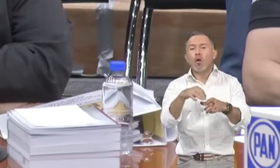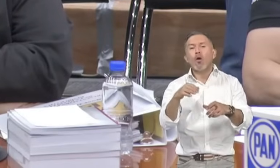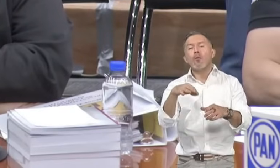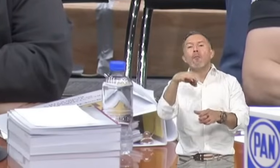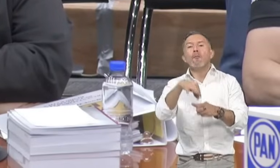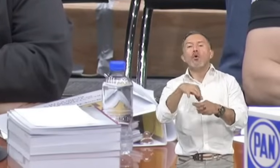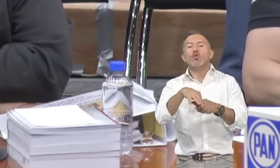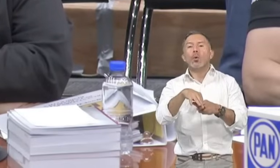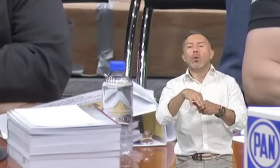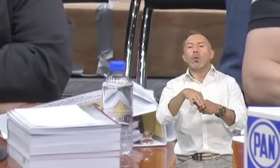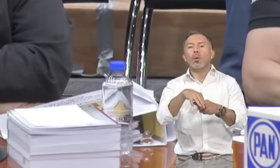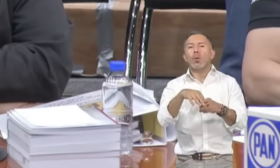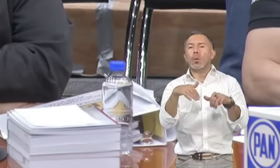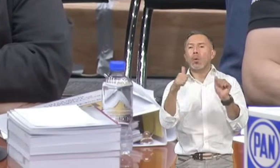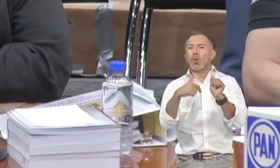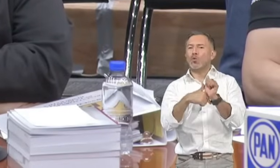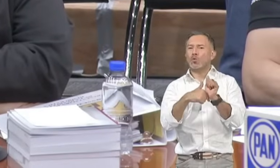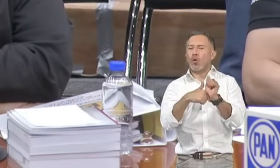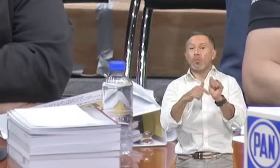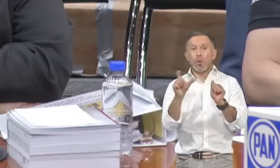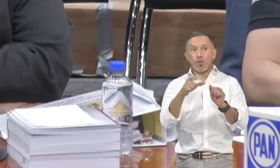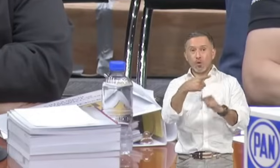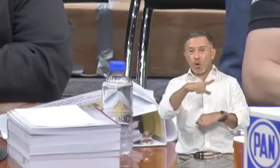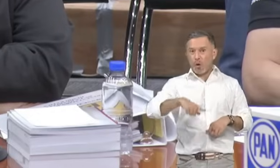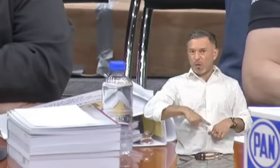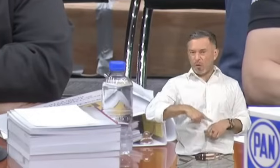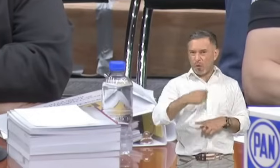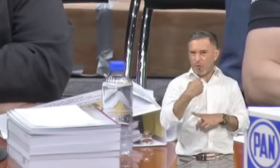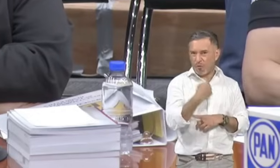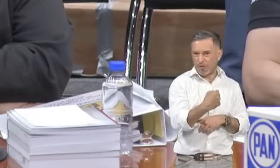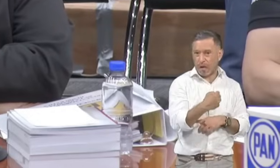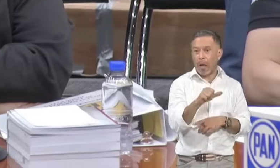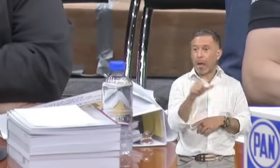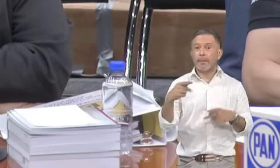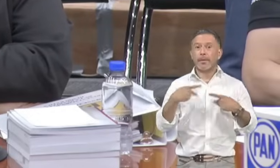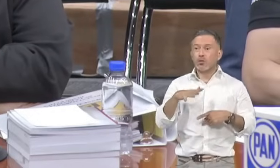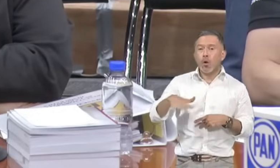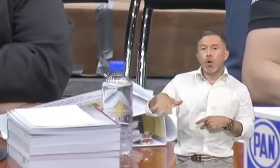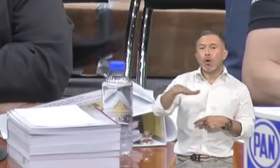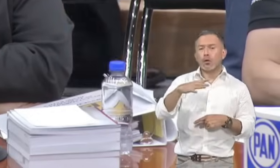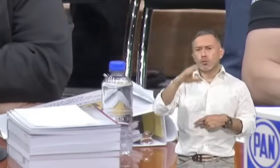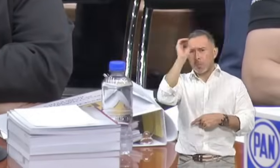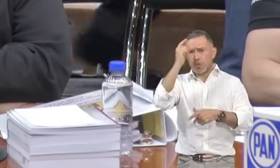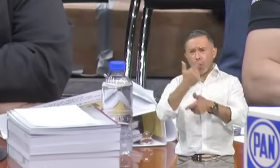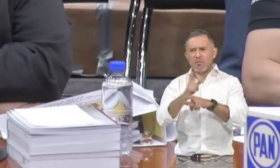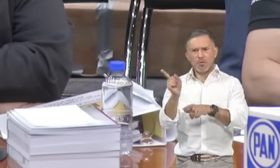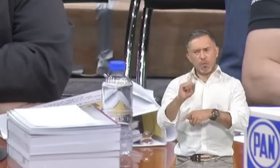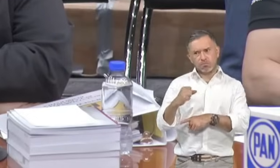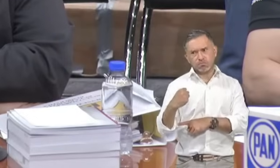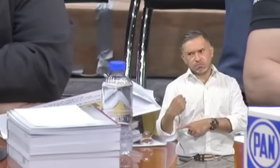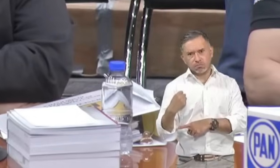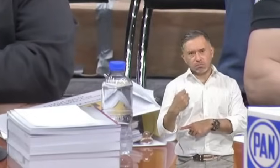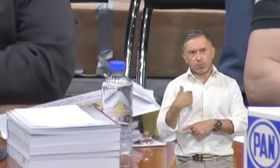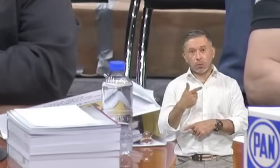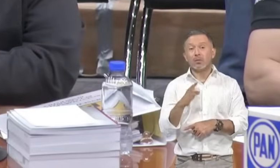más cuando hay regímenes que son muy agresivos con las libertades de los ciudadanos, mucha gente opta por no decir, y menos si es